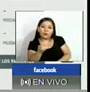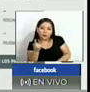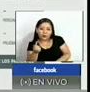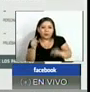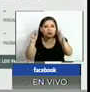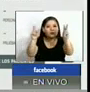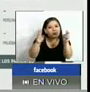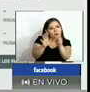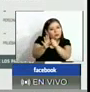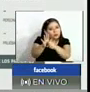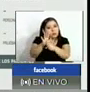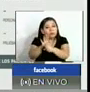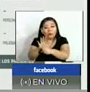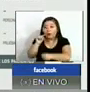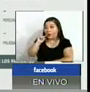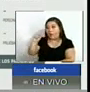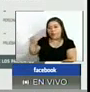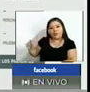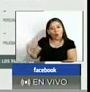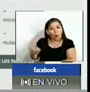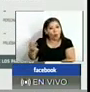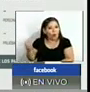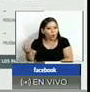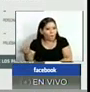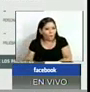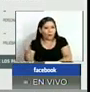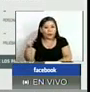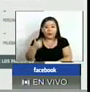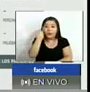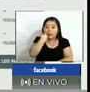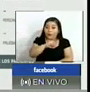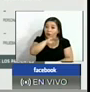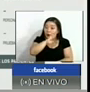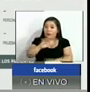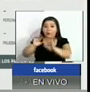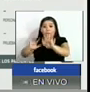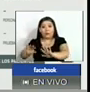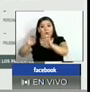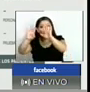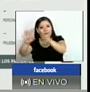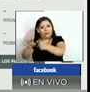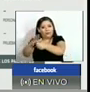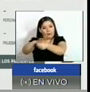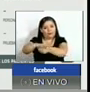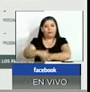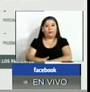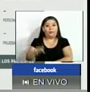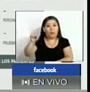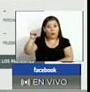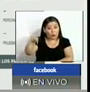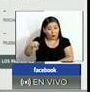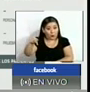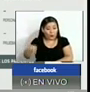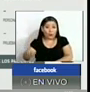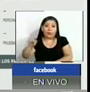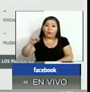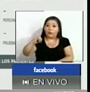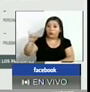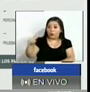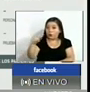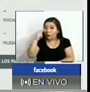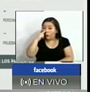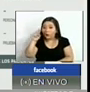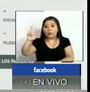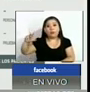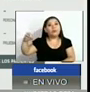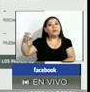o las cifras que indican cómo ha impactado esta enfermedad, la COVID-19, en El Salvador. Hasta este 30